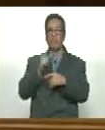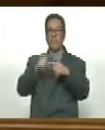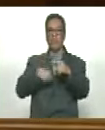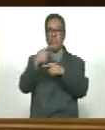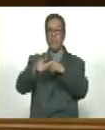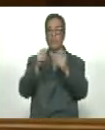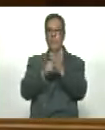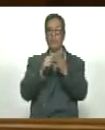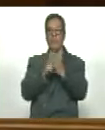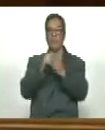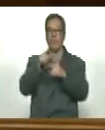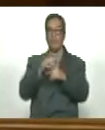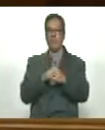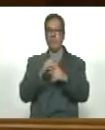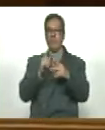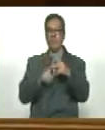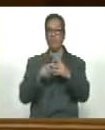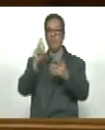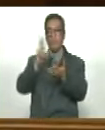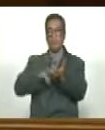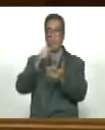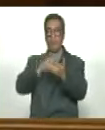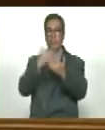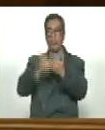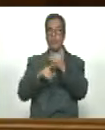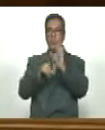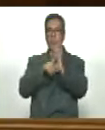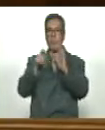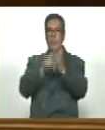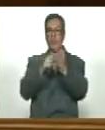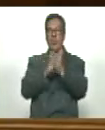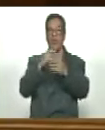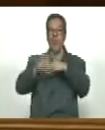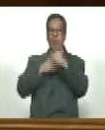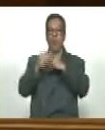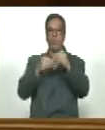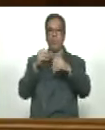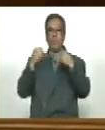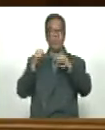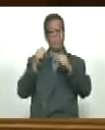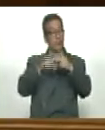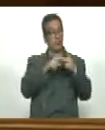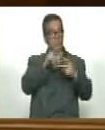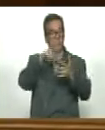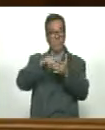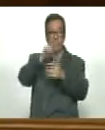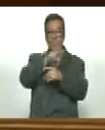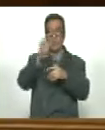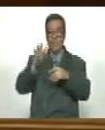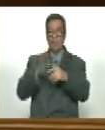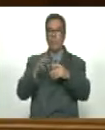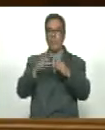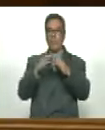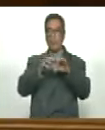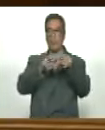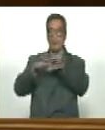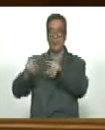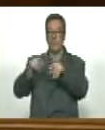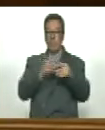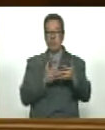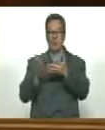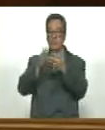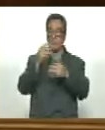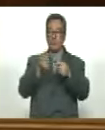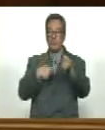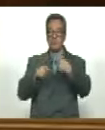Siguiente punto, perdón, se declara aprobado el proyecto de presupuesto de la Asamblea Nacional correspondiente al ejercicio económico financiero 2024. Ciudadana secretaria, sírvase a